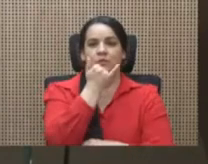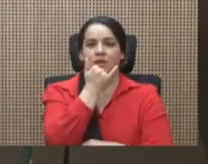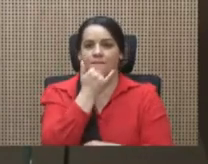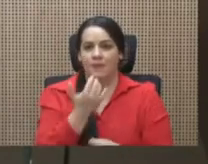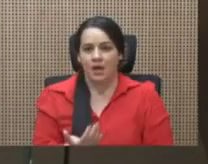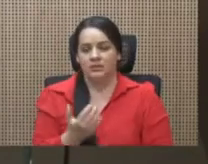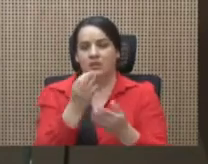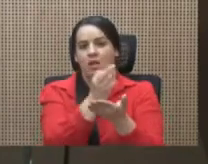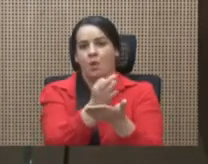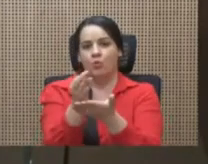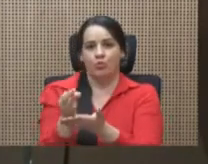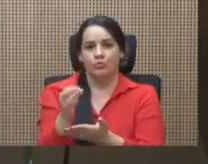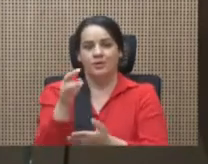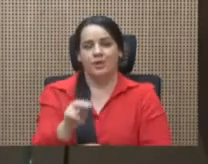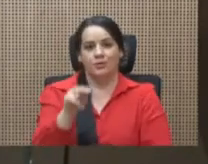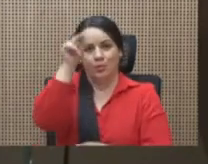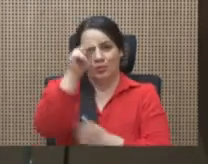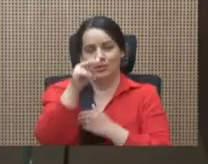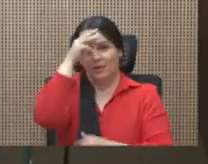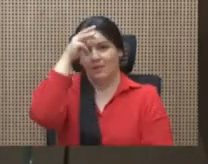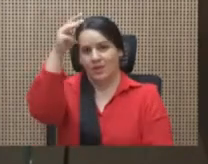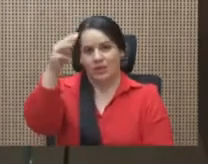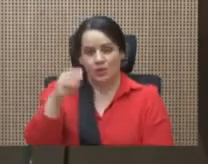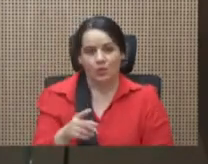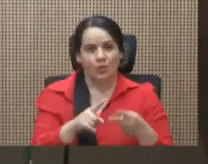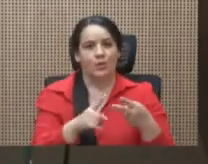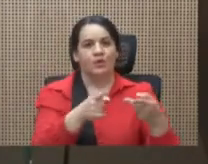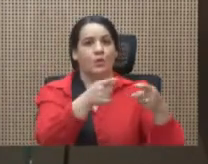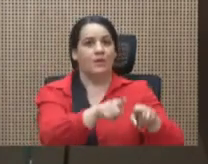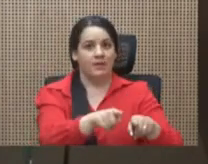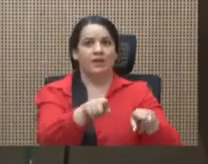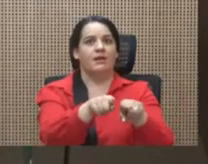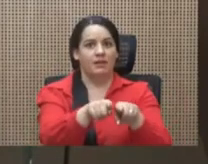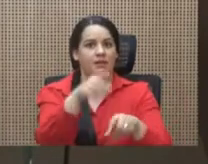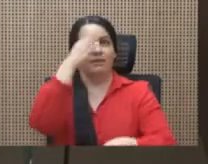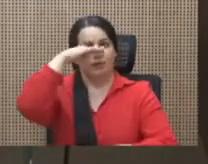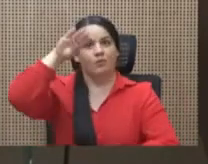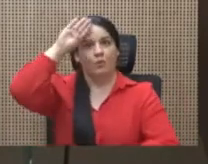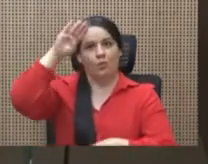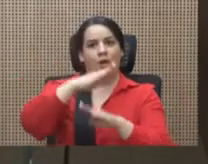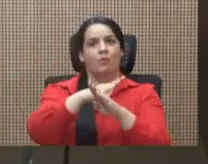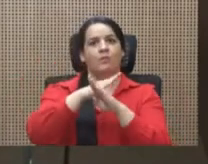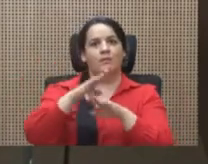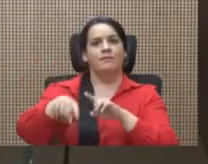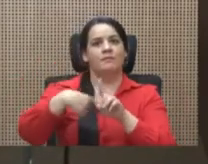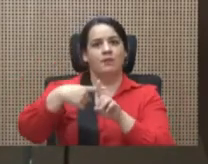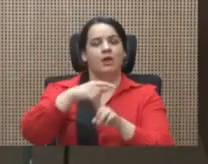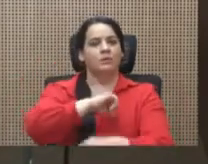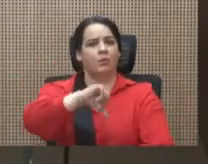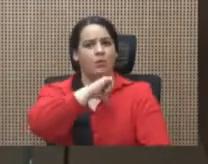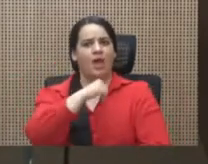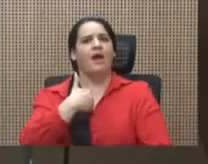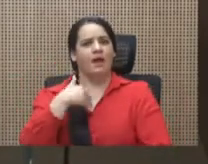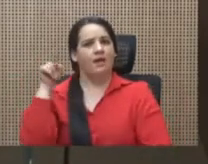en la frontera norte de México, de lo que pasa también en Cuba con un bloqueo y también con un autoritarismo que existe